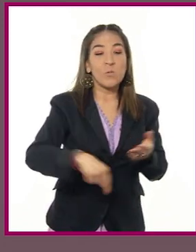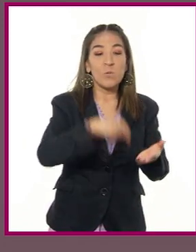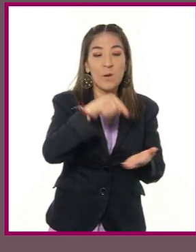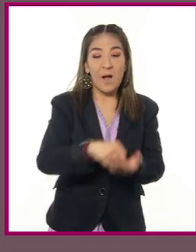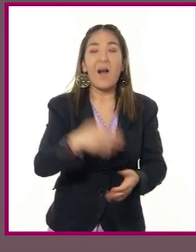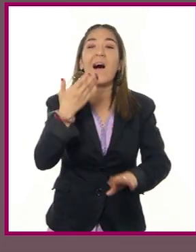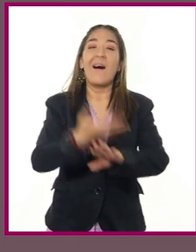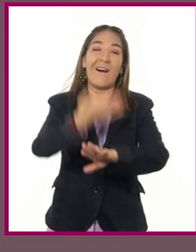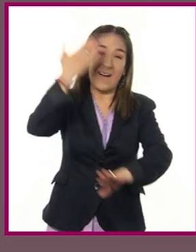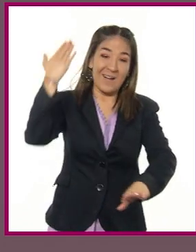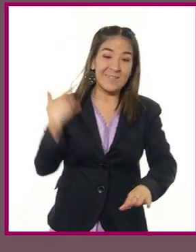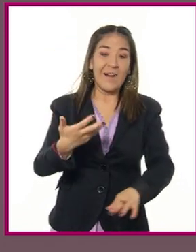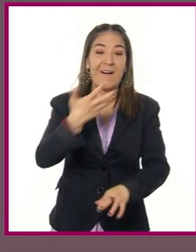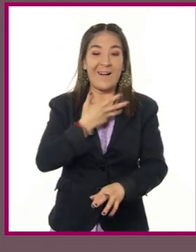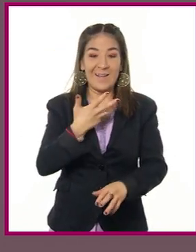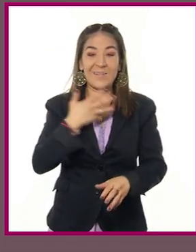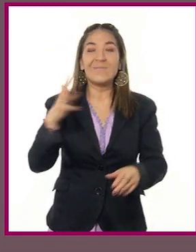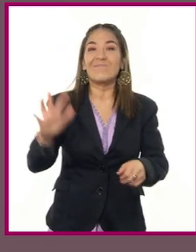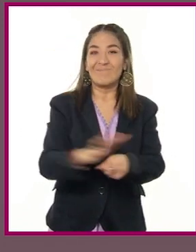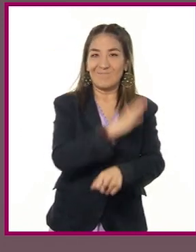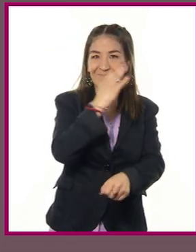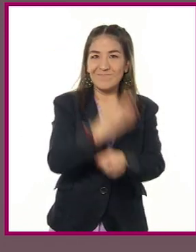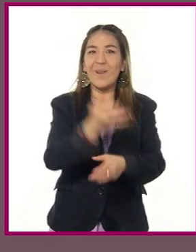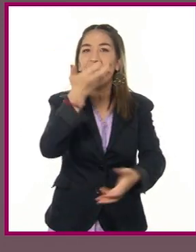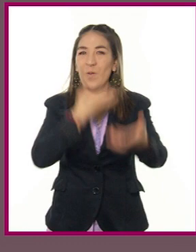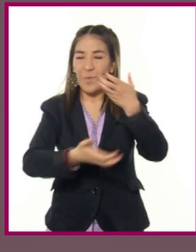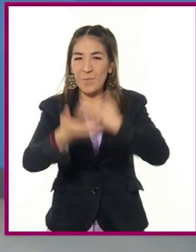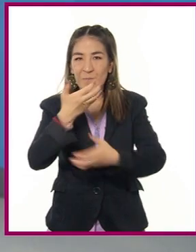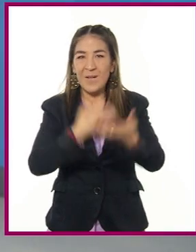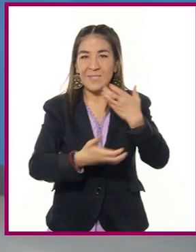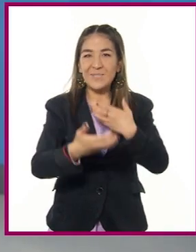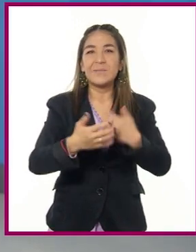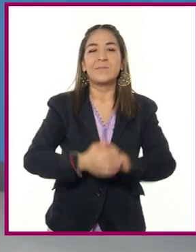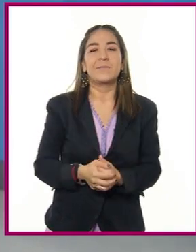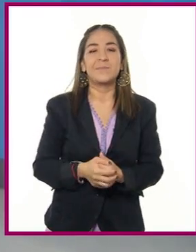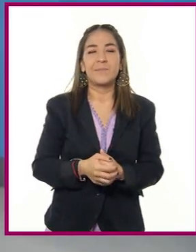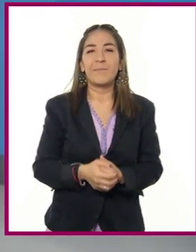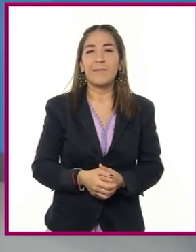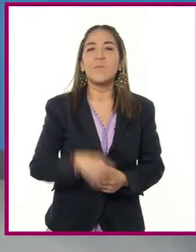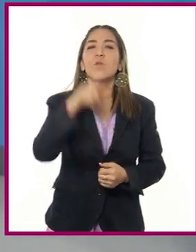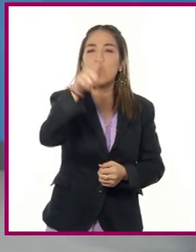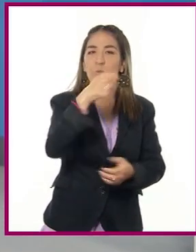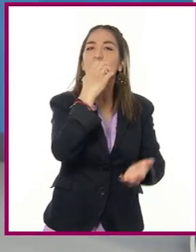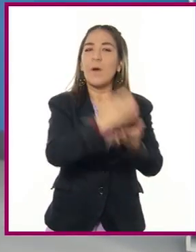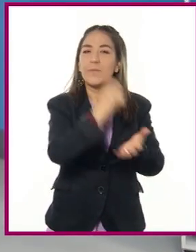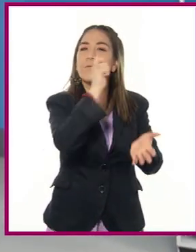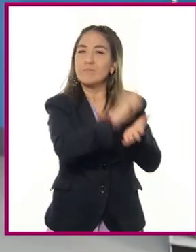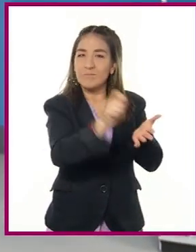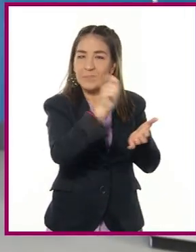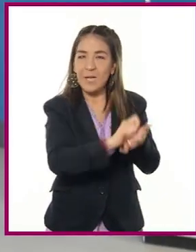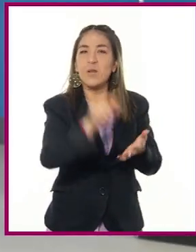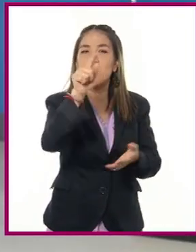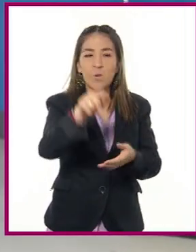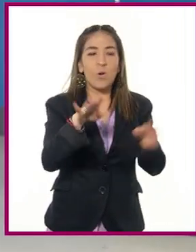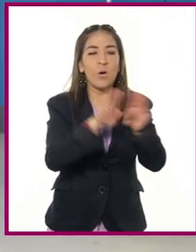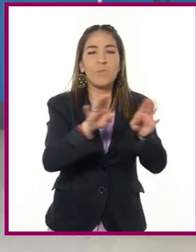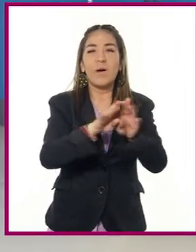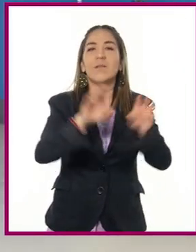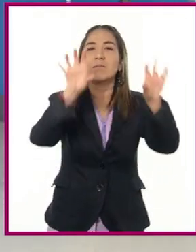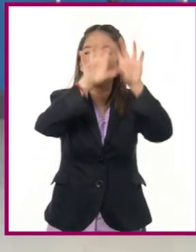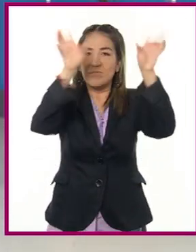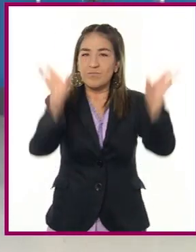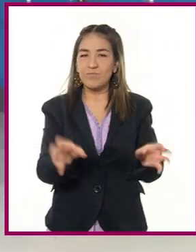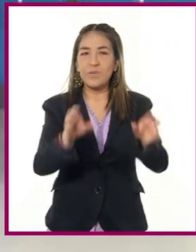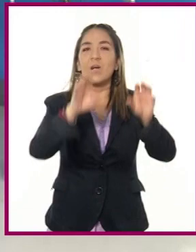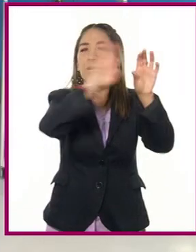antes existía más o menos comercio informal? En su cuaderno, elaboren un esquema donde